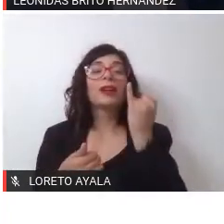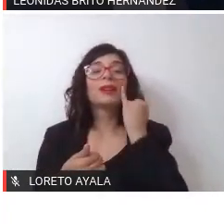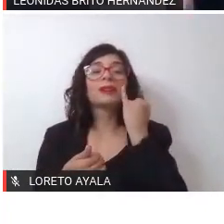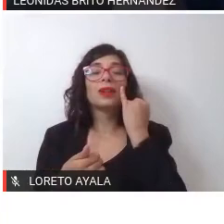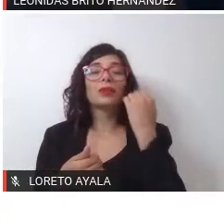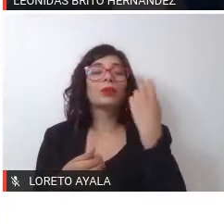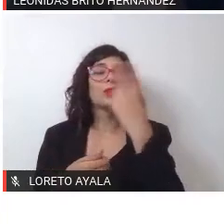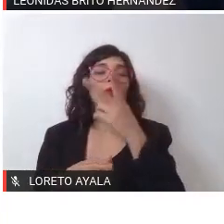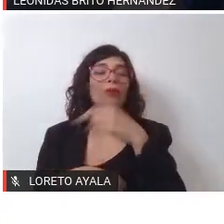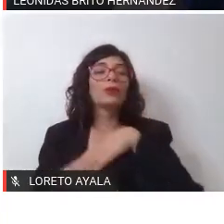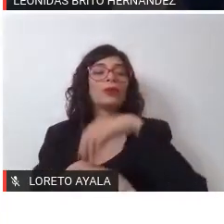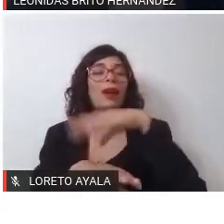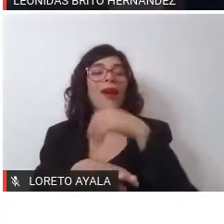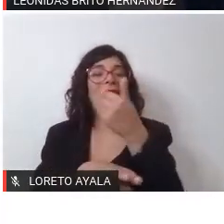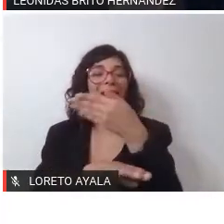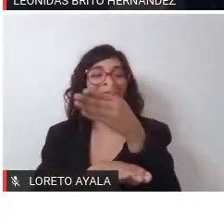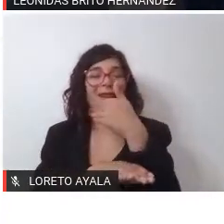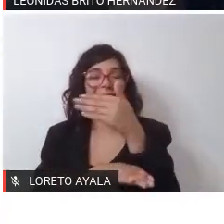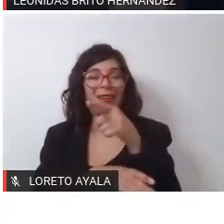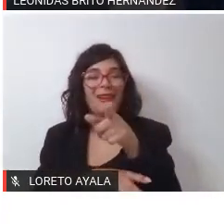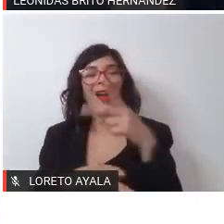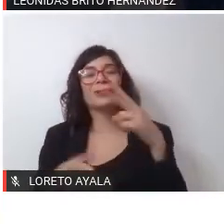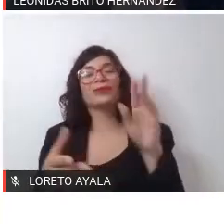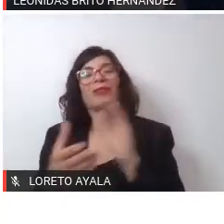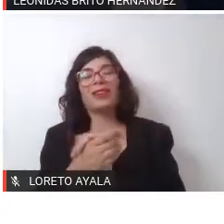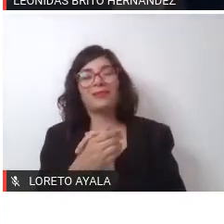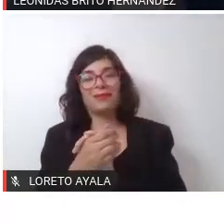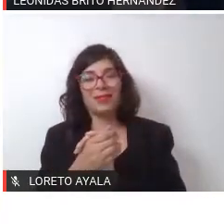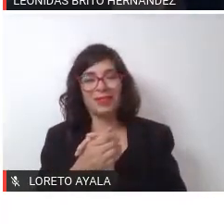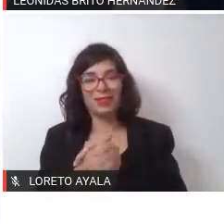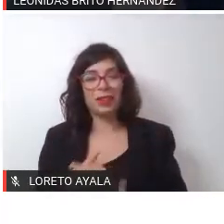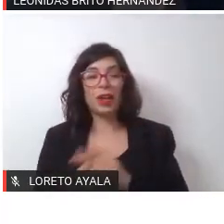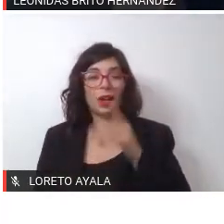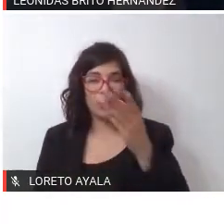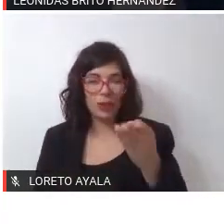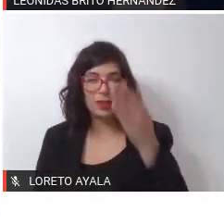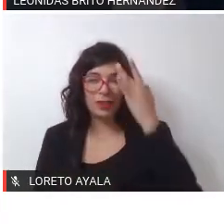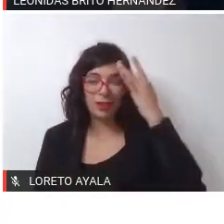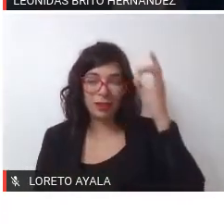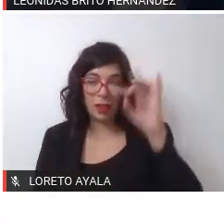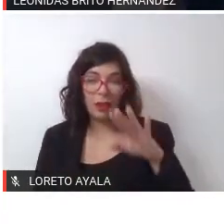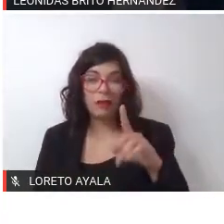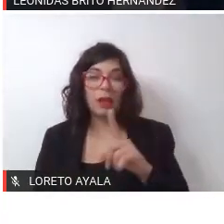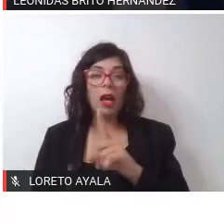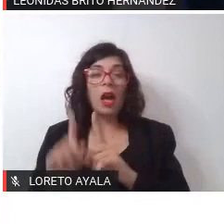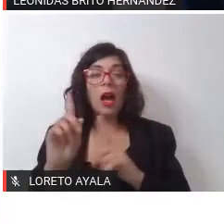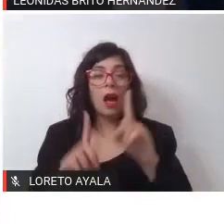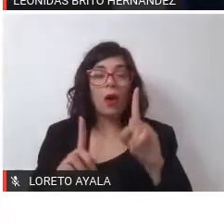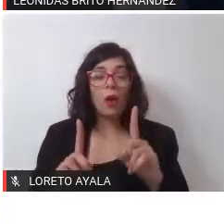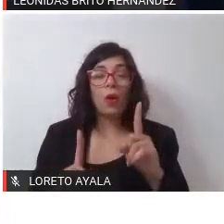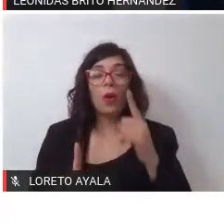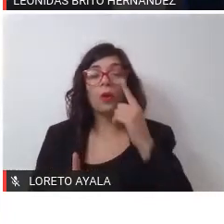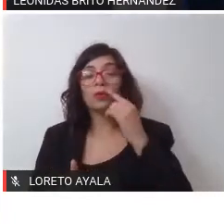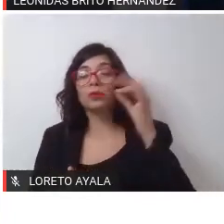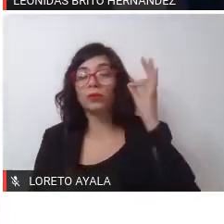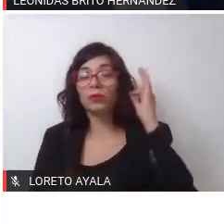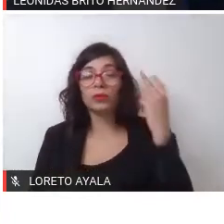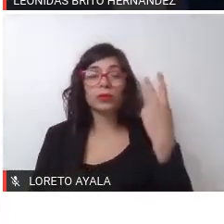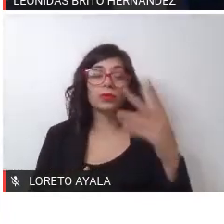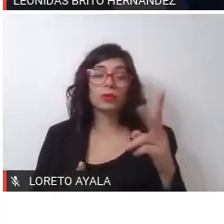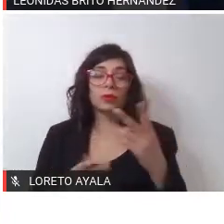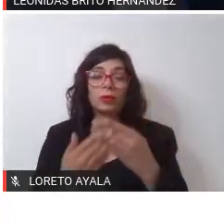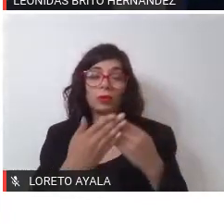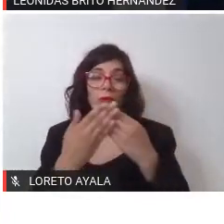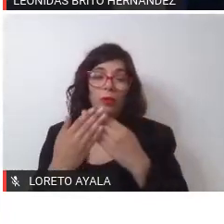Ciudad de Arica. Un saludo para él. Amigo. ¿Usted sabe si alguno de los y las alumnas de su región que provienen